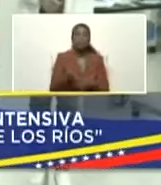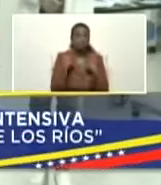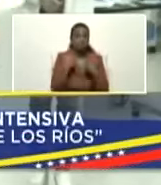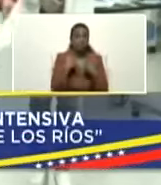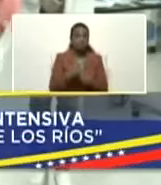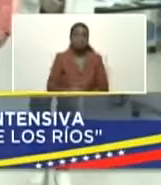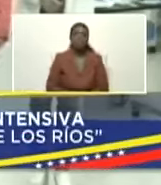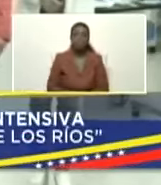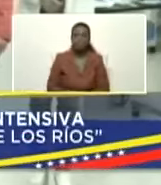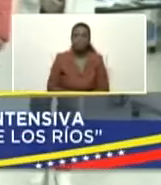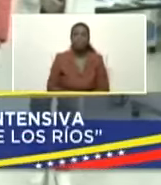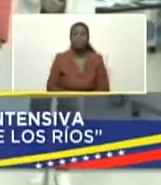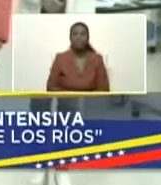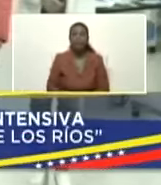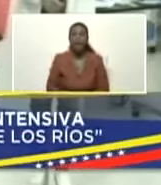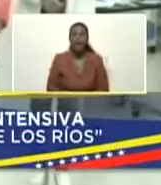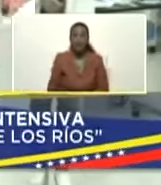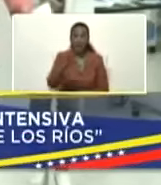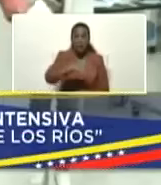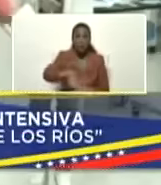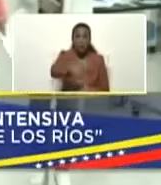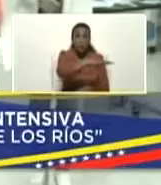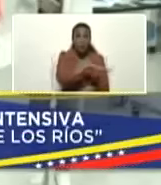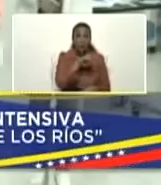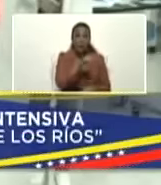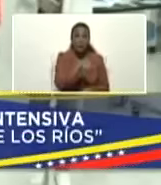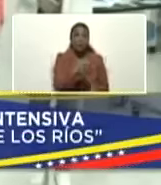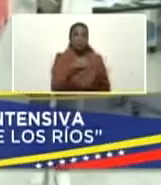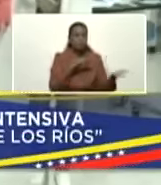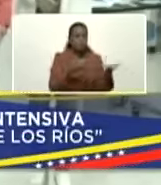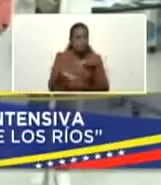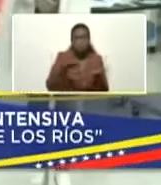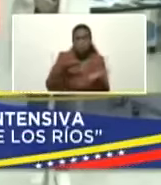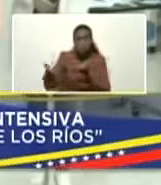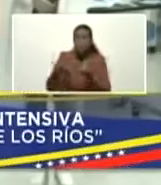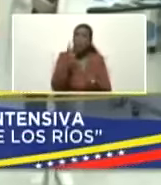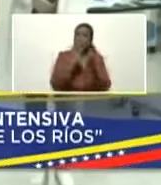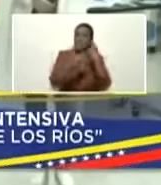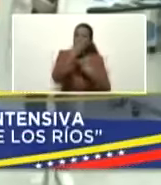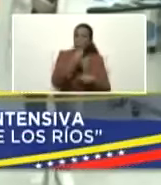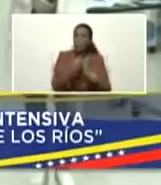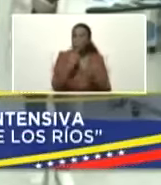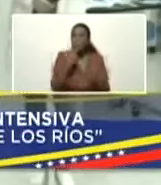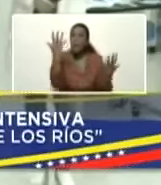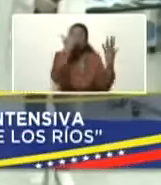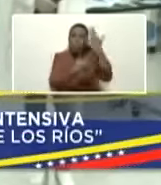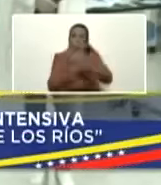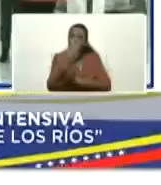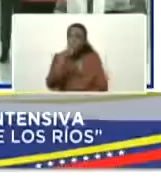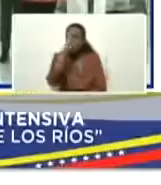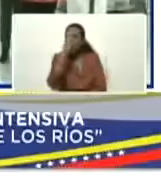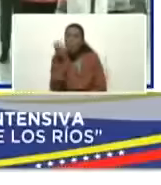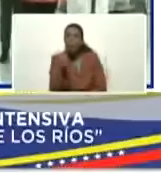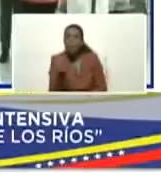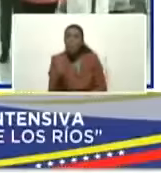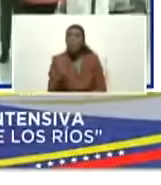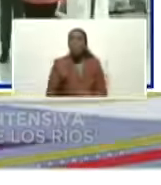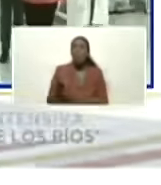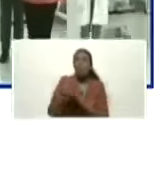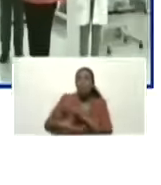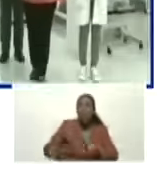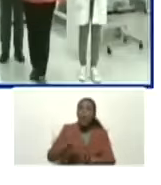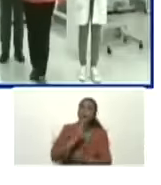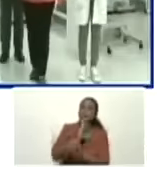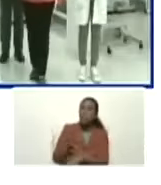comandante. Adelante, mi comandante, para interactuar o cualquier pregunta que tenga sobre esta terapia